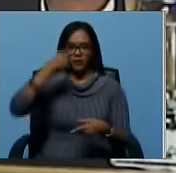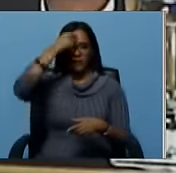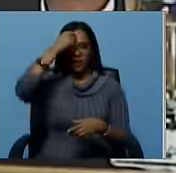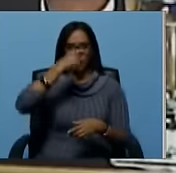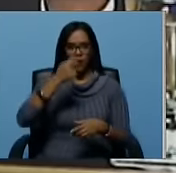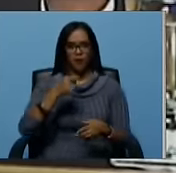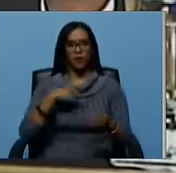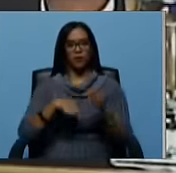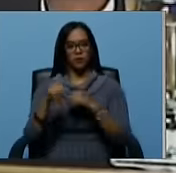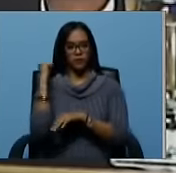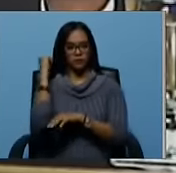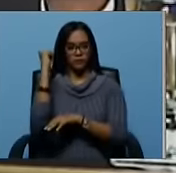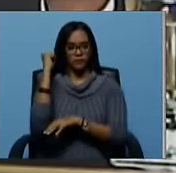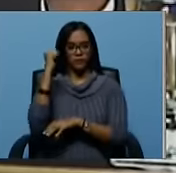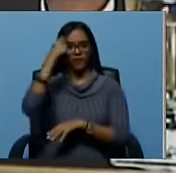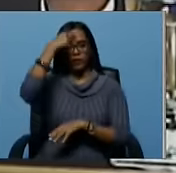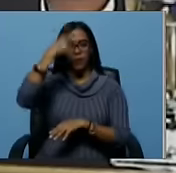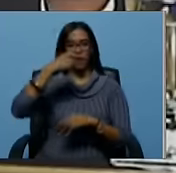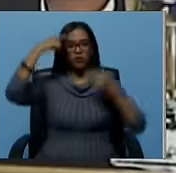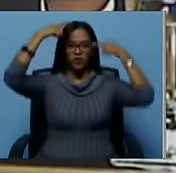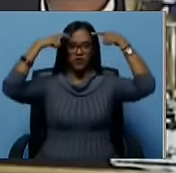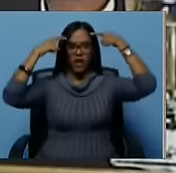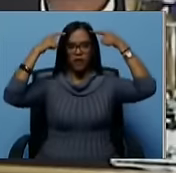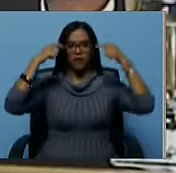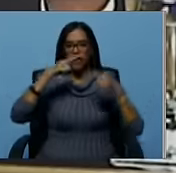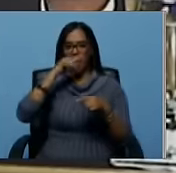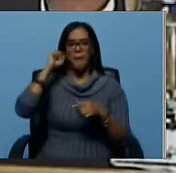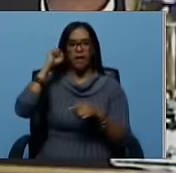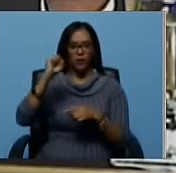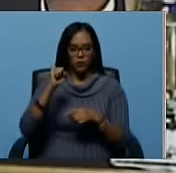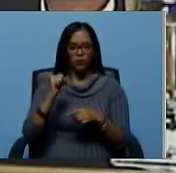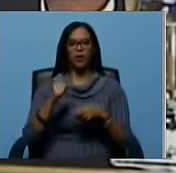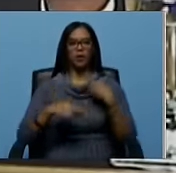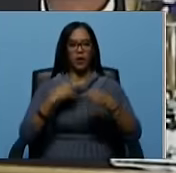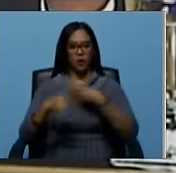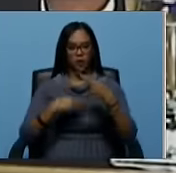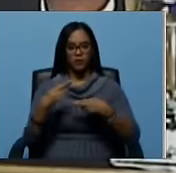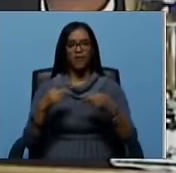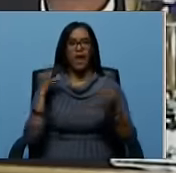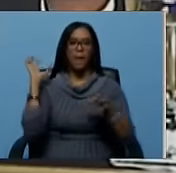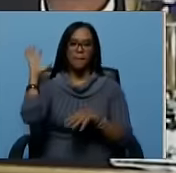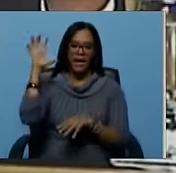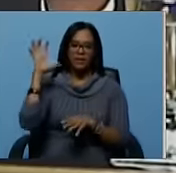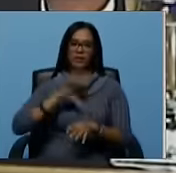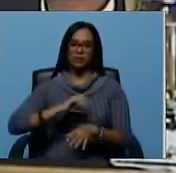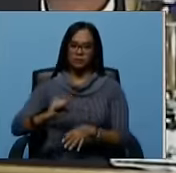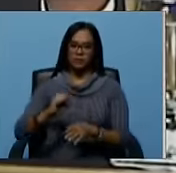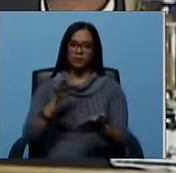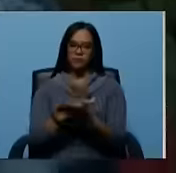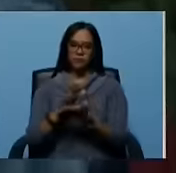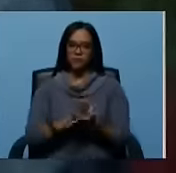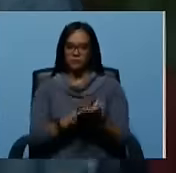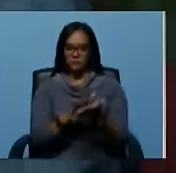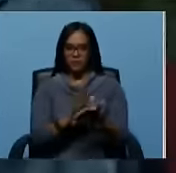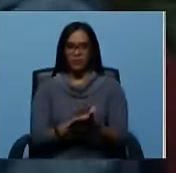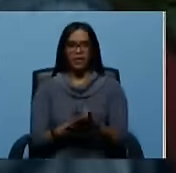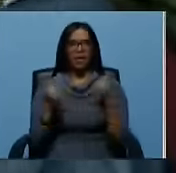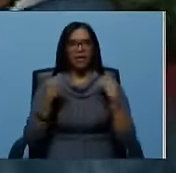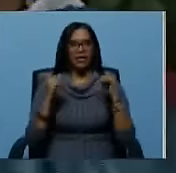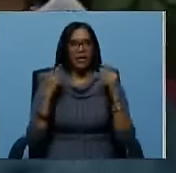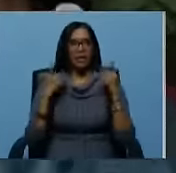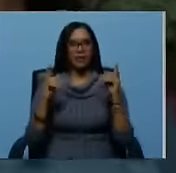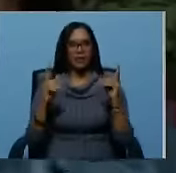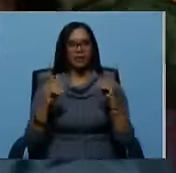salió vencedor, y con el pueblo Chávez y con el pueblo Nicolás, la revolución, la patria, la soberanía, la estabilidad, la